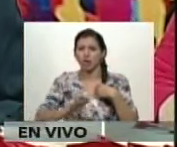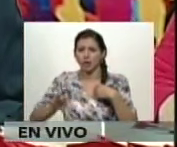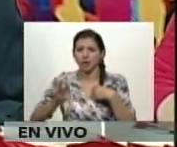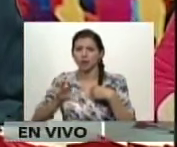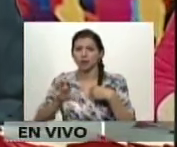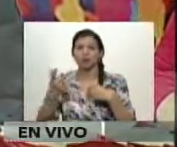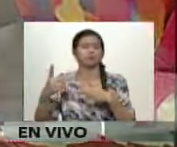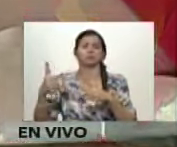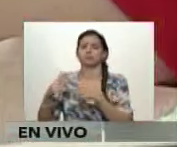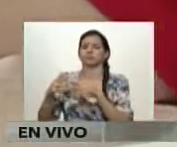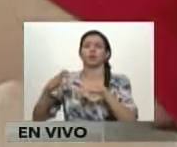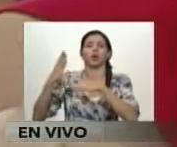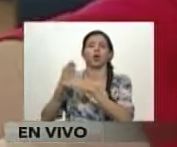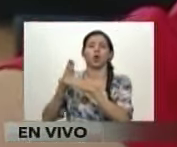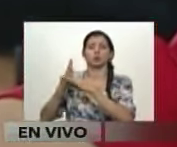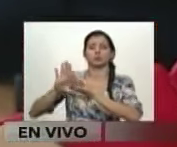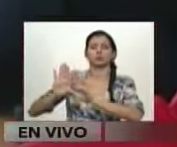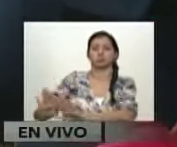venían funcionando